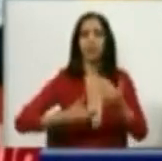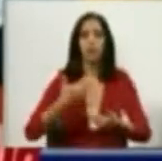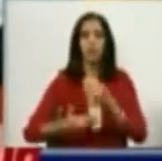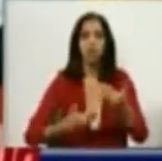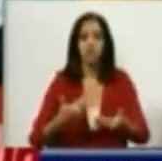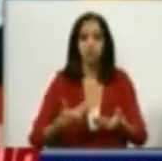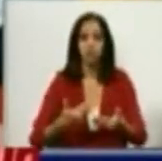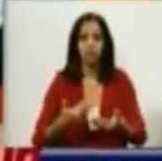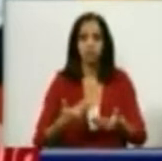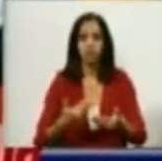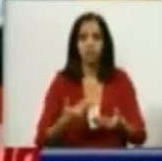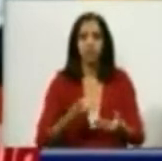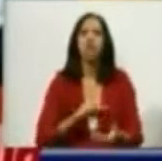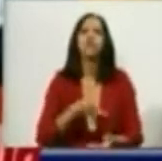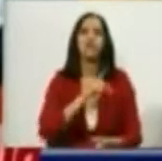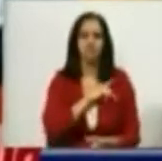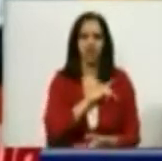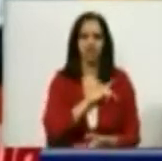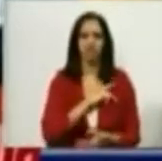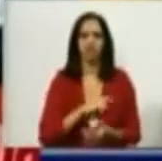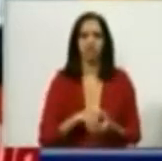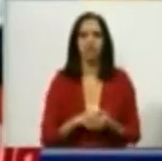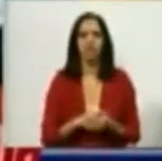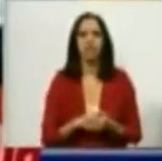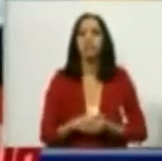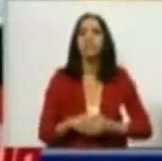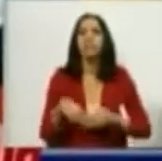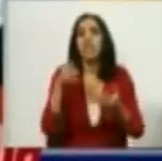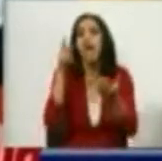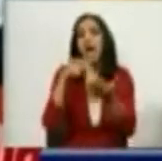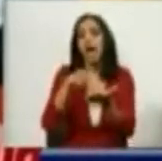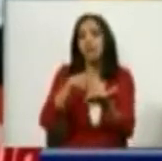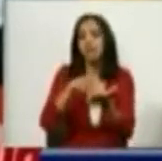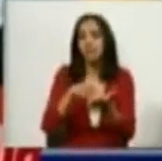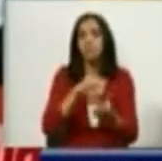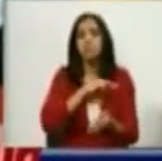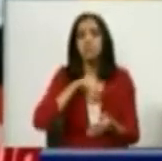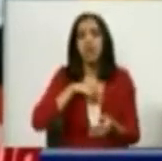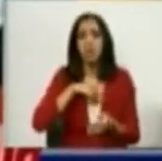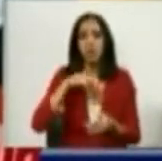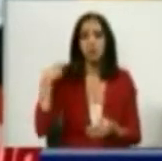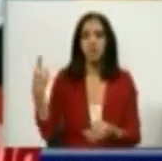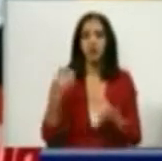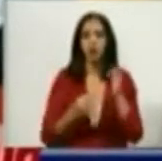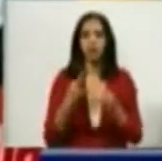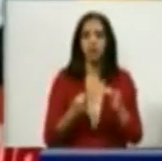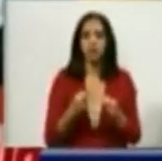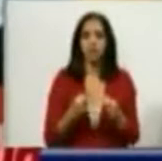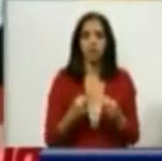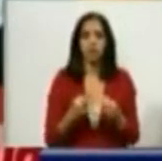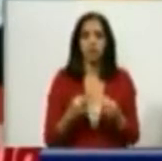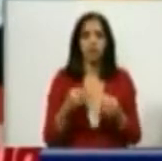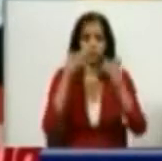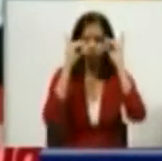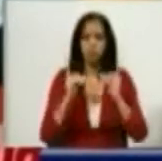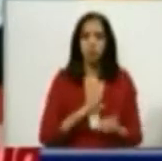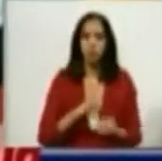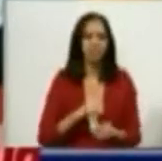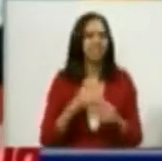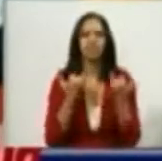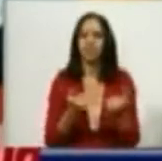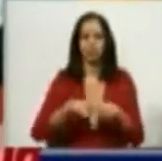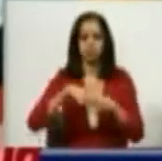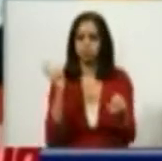que es una farsa y hayan militado en primera justicia por su propia decisión ya no son militantes de primero